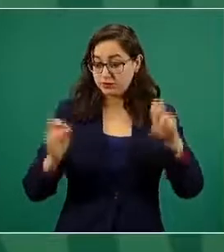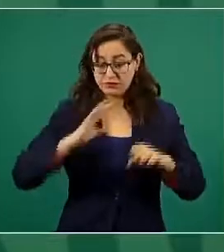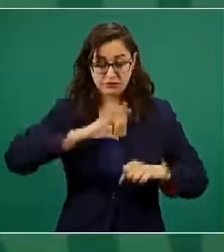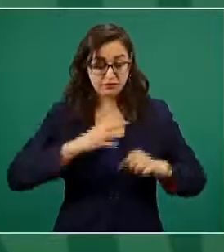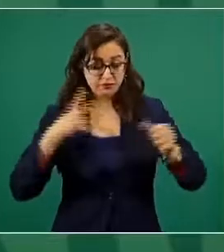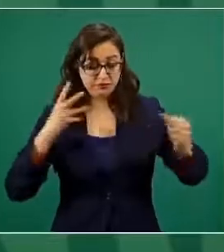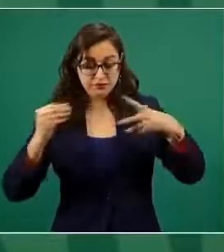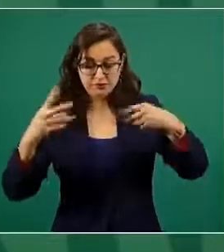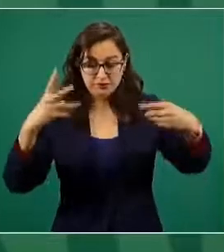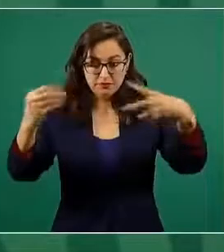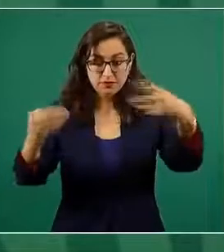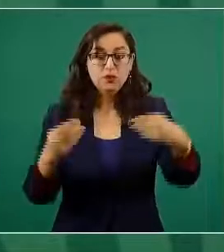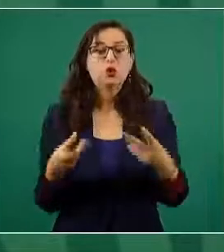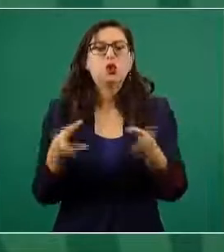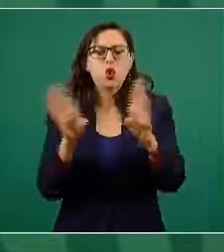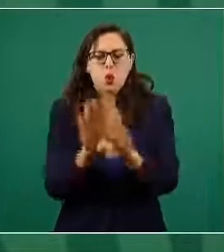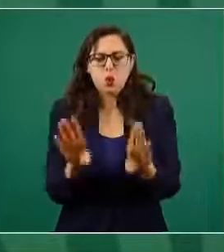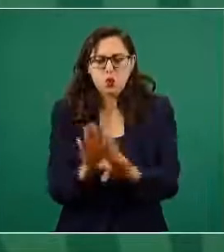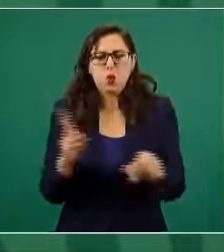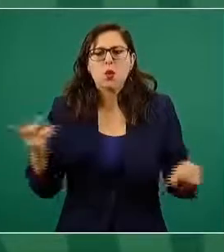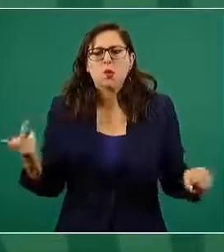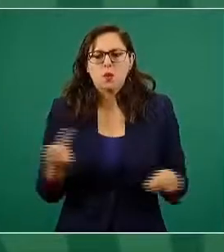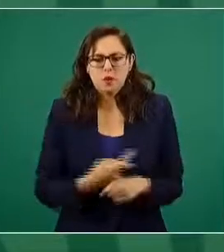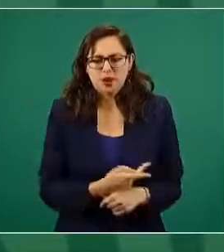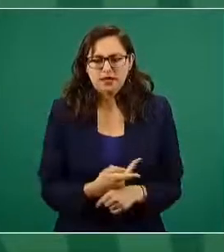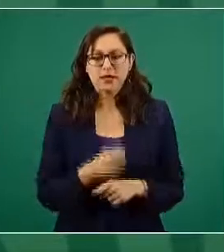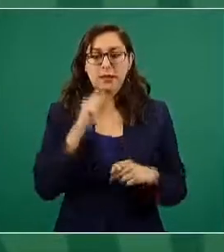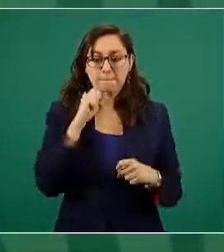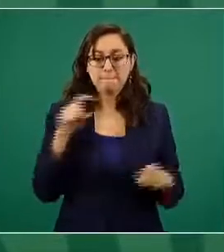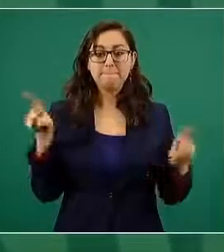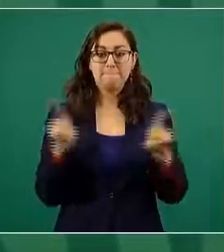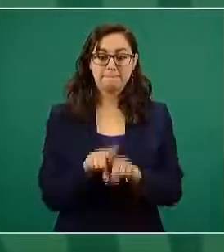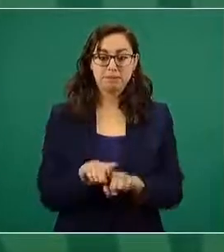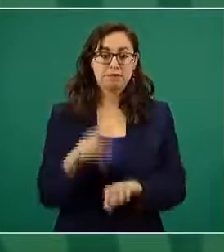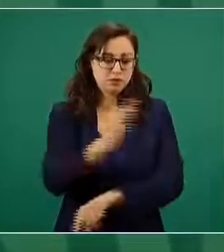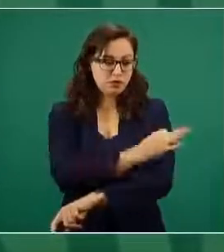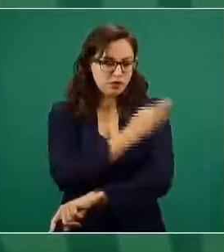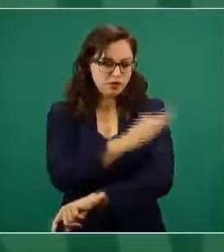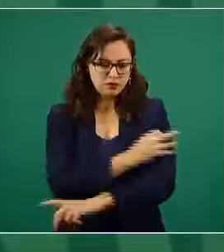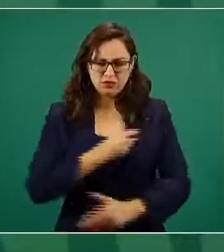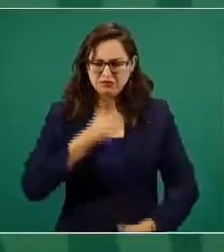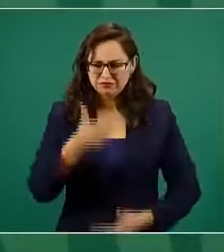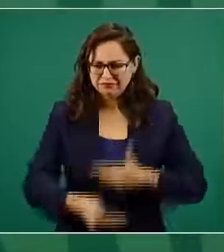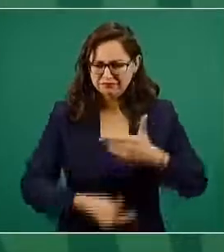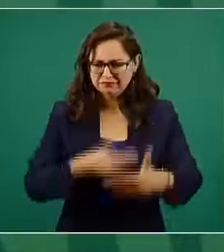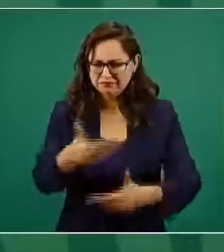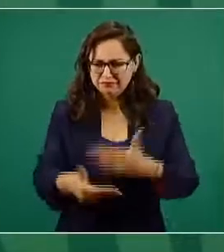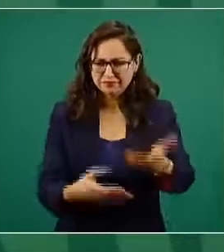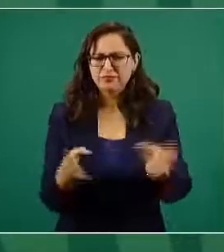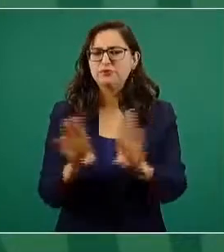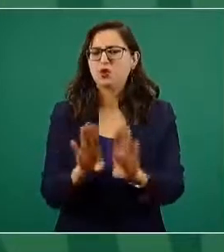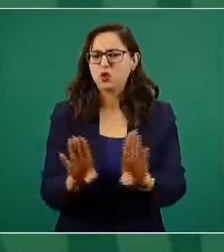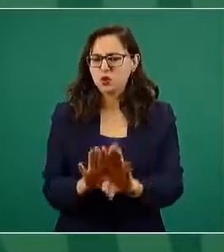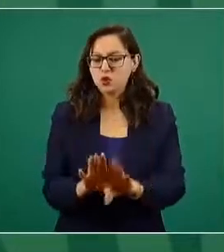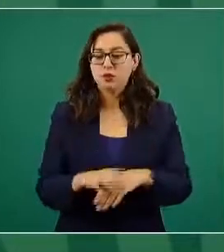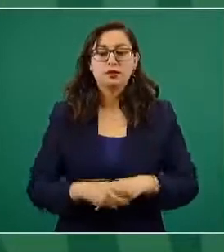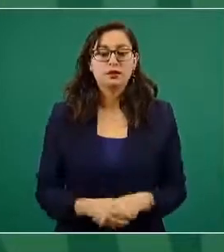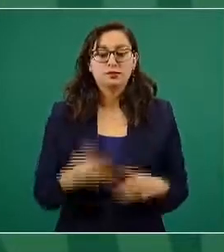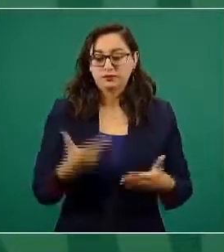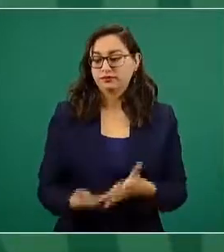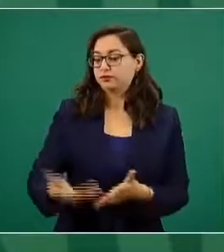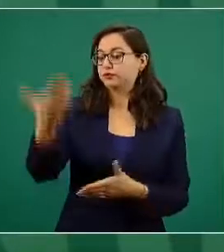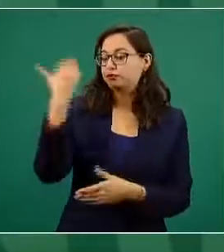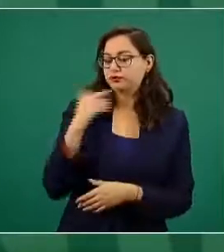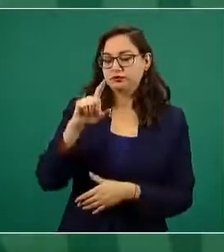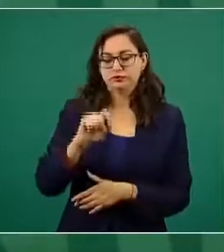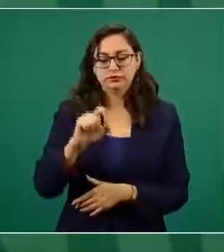mencionó el presidente sobre el avance de la vacunación. Recordar lo que dijimos el 24 de diciembre